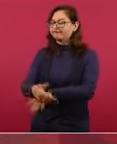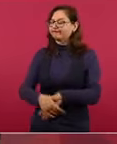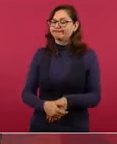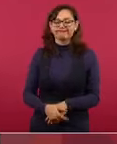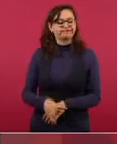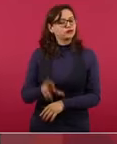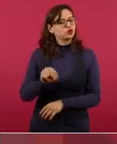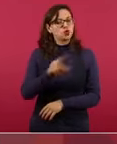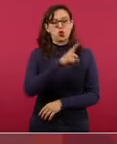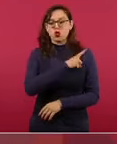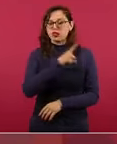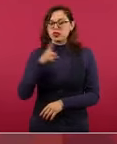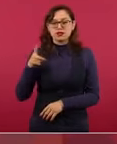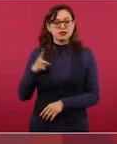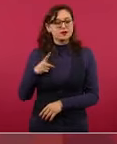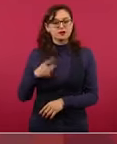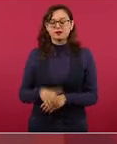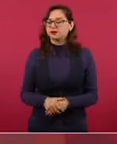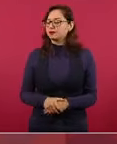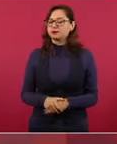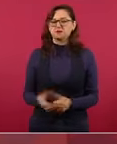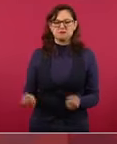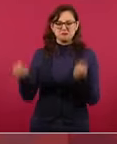con medidas positivas